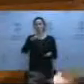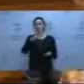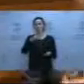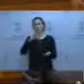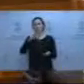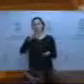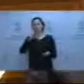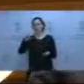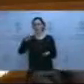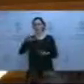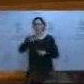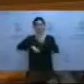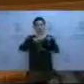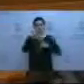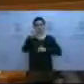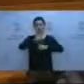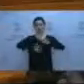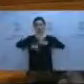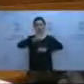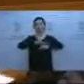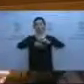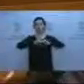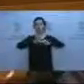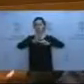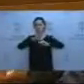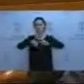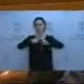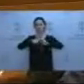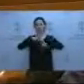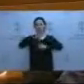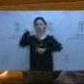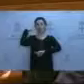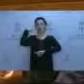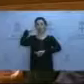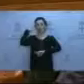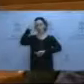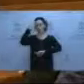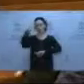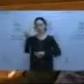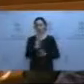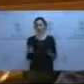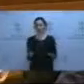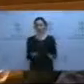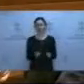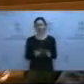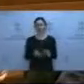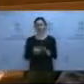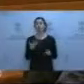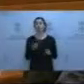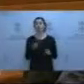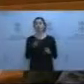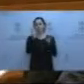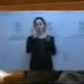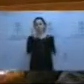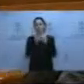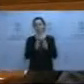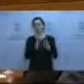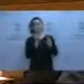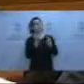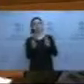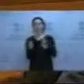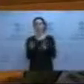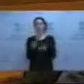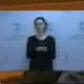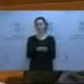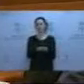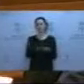rehabilitación integral. Ya no me sabían decir ni desde qué año, seguramente tampoco usted lo sepa, por su fatal estado. O podemos hablar